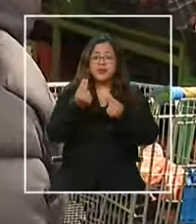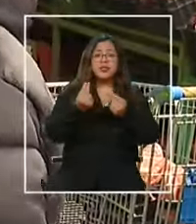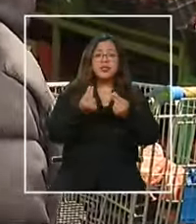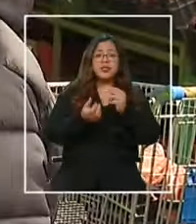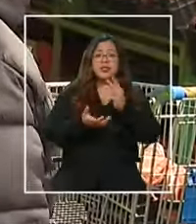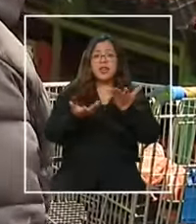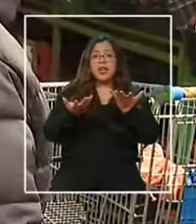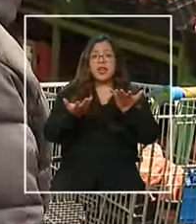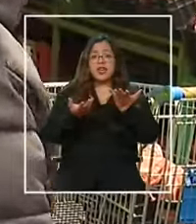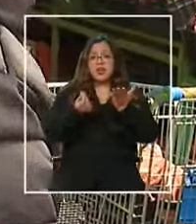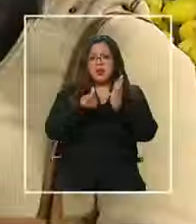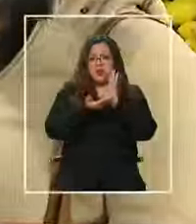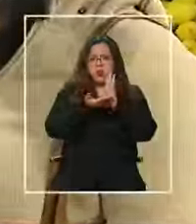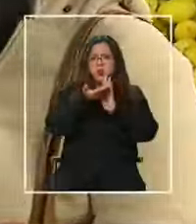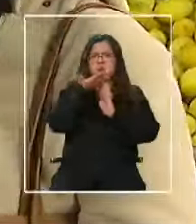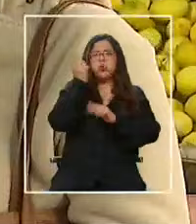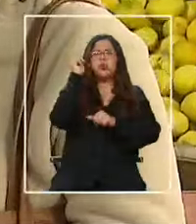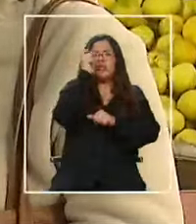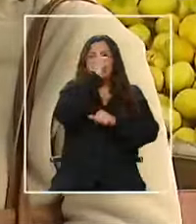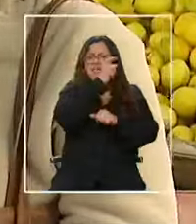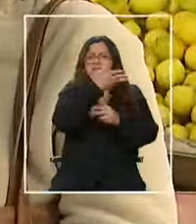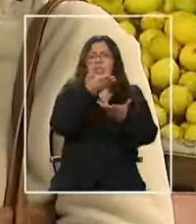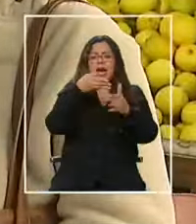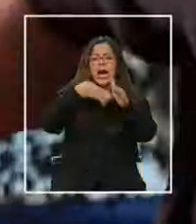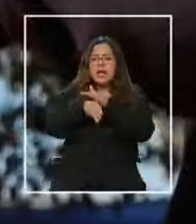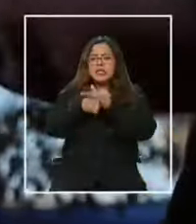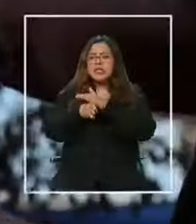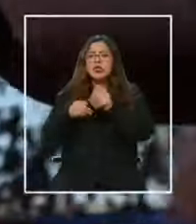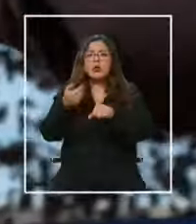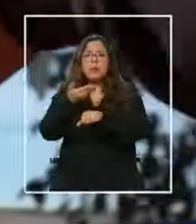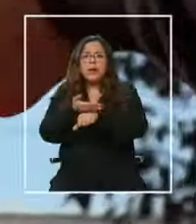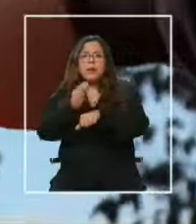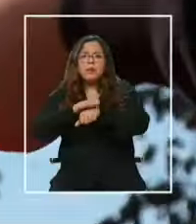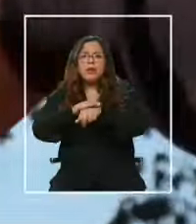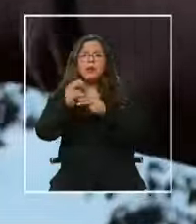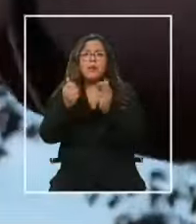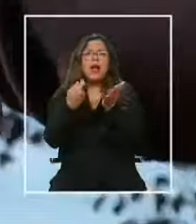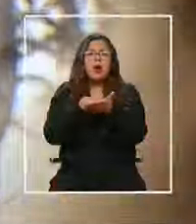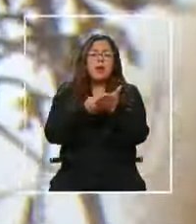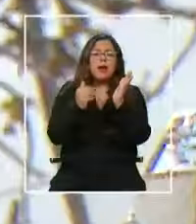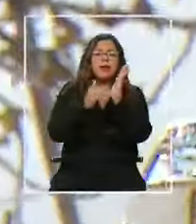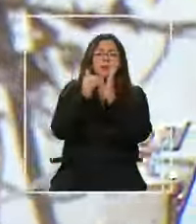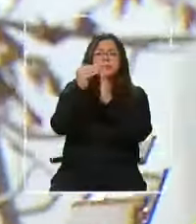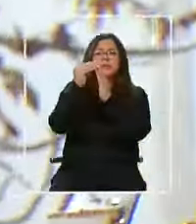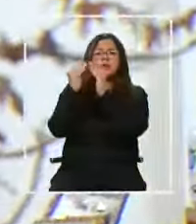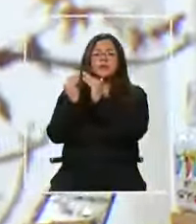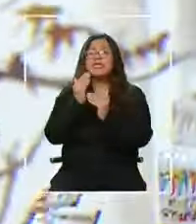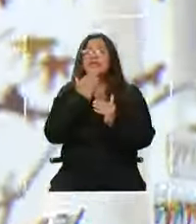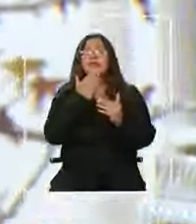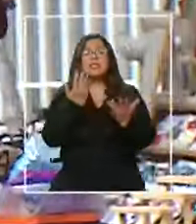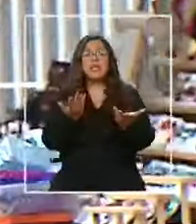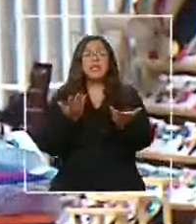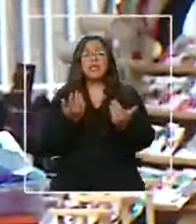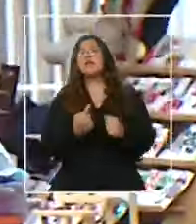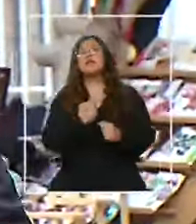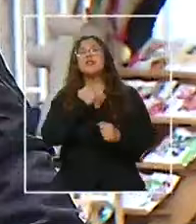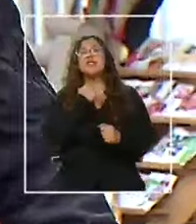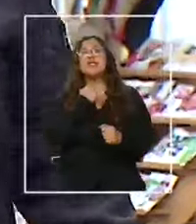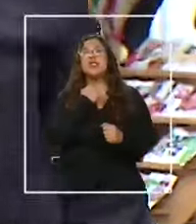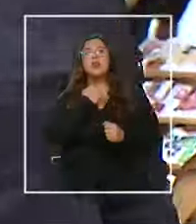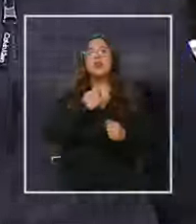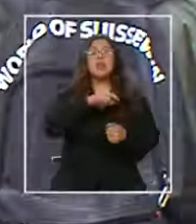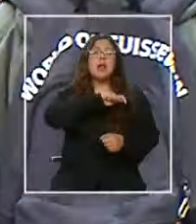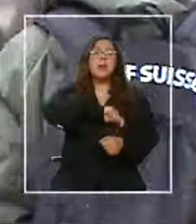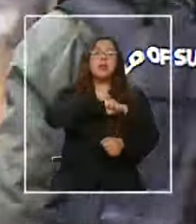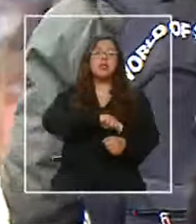inflación, complicaron el acceso a los créditos hipotecarios y, cómo no, dañaron las pensiones al dejar a 4 millones de